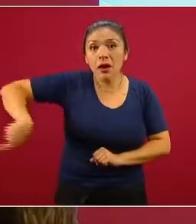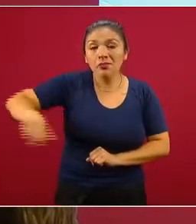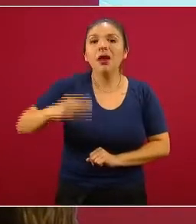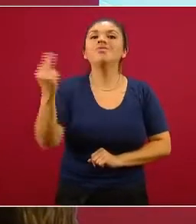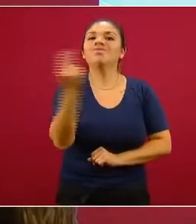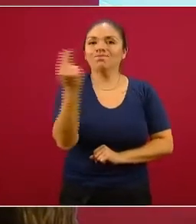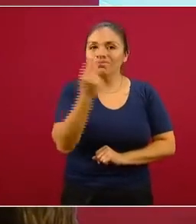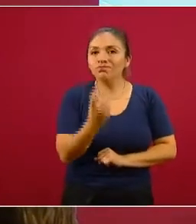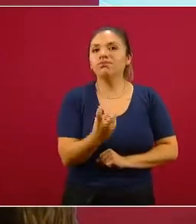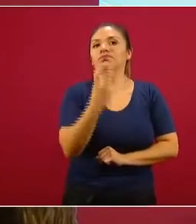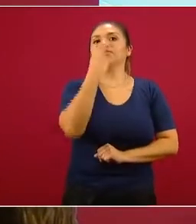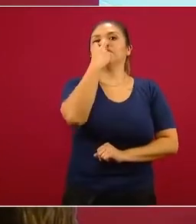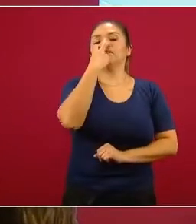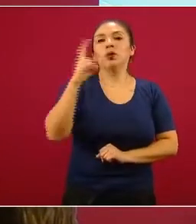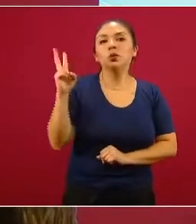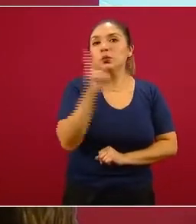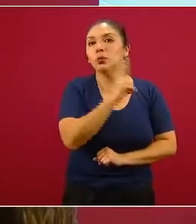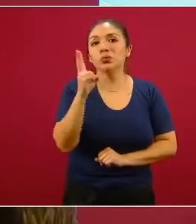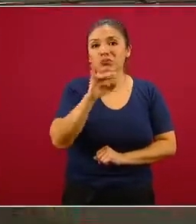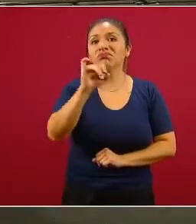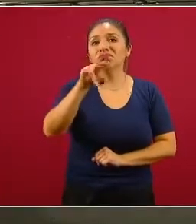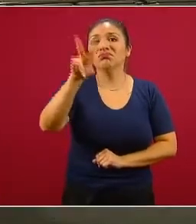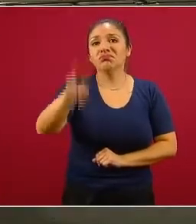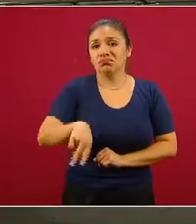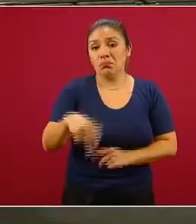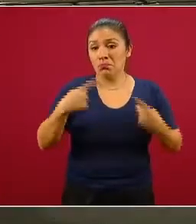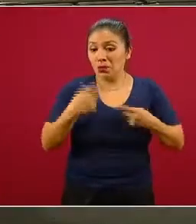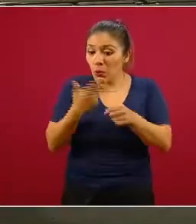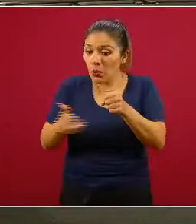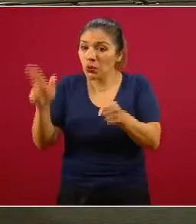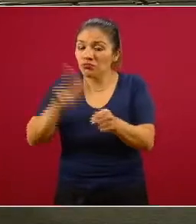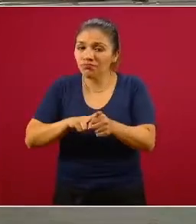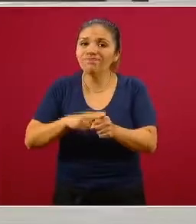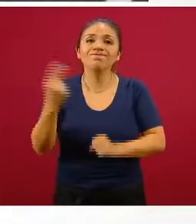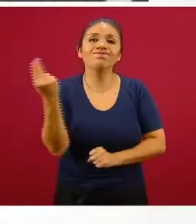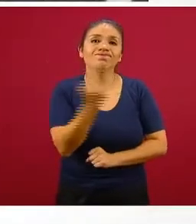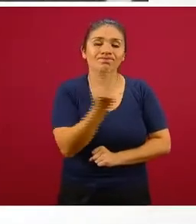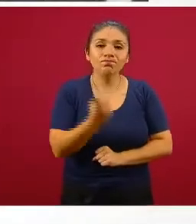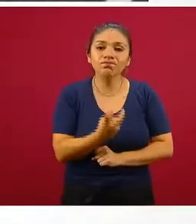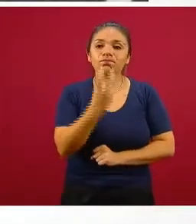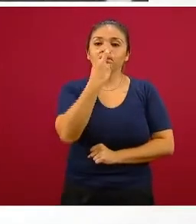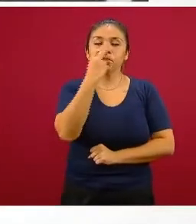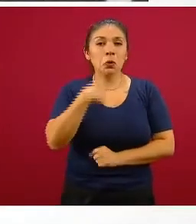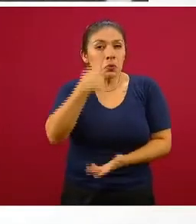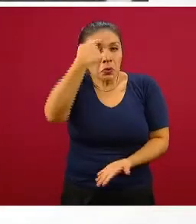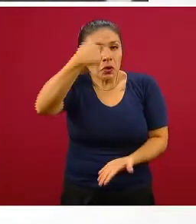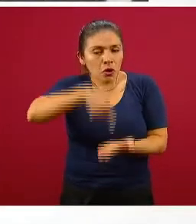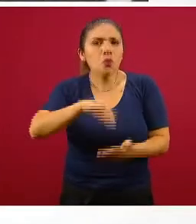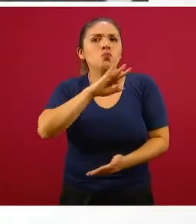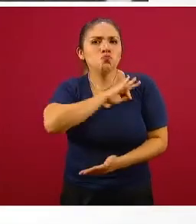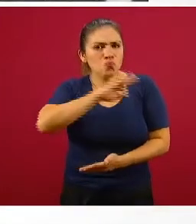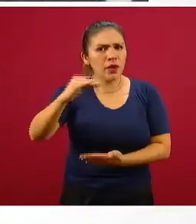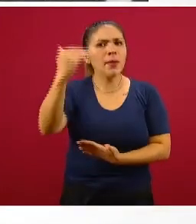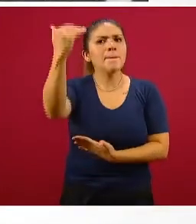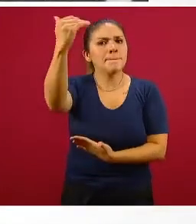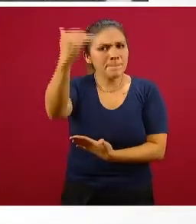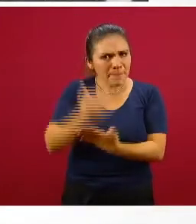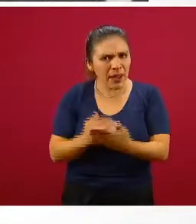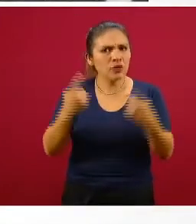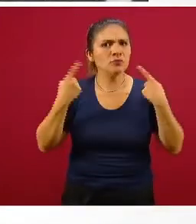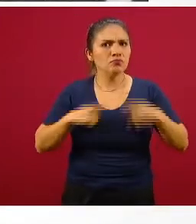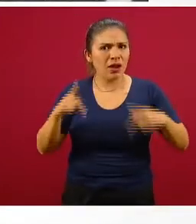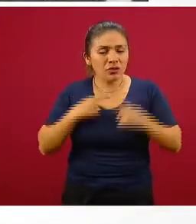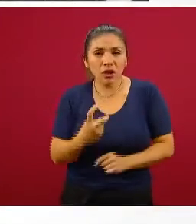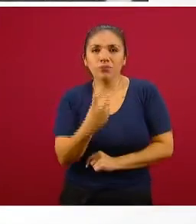requieren intubación, de aquellos que se hospitalizan. Estos creemos que podemos disminuir el número de pacientes